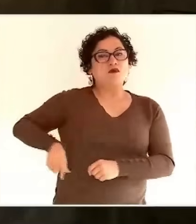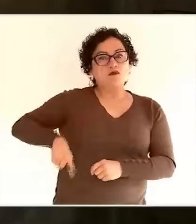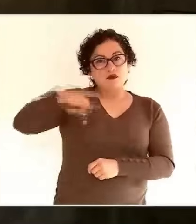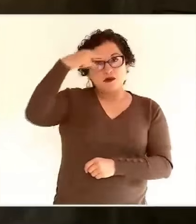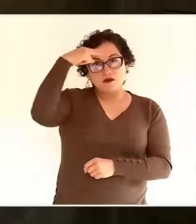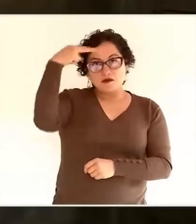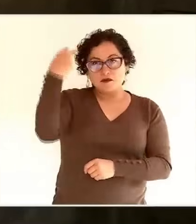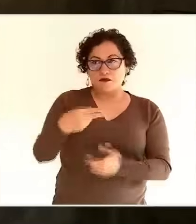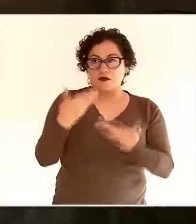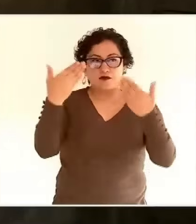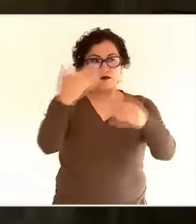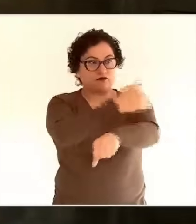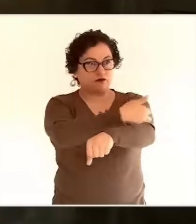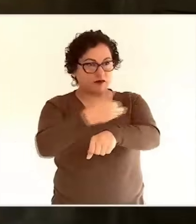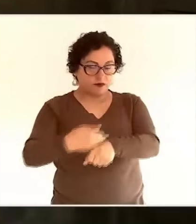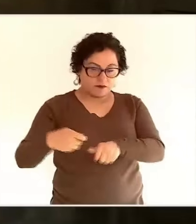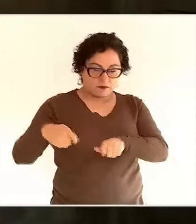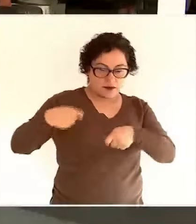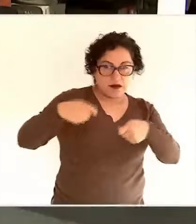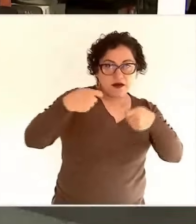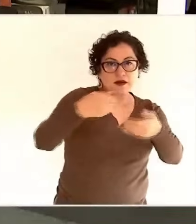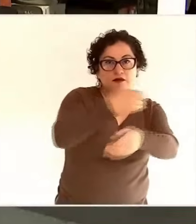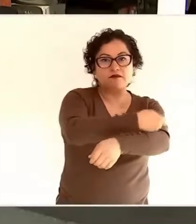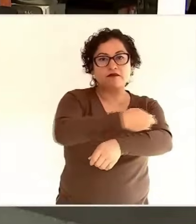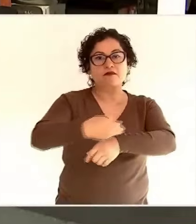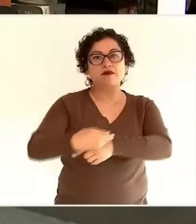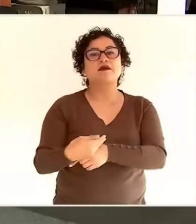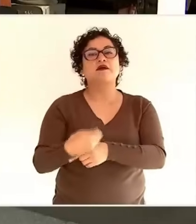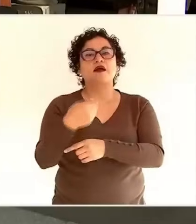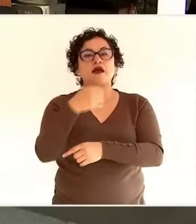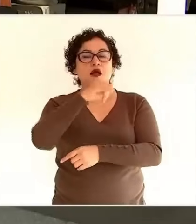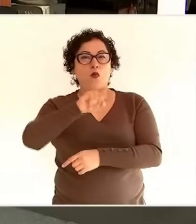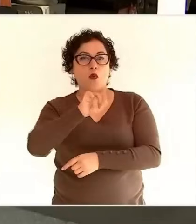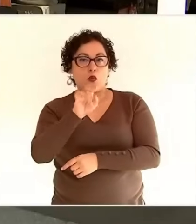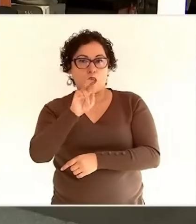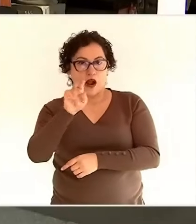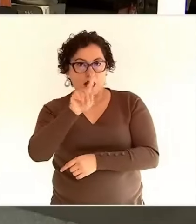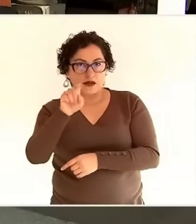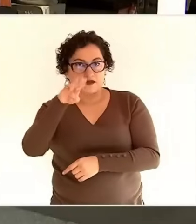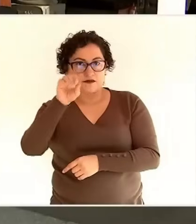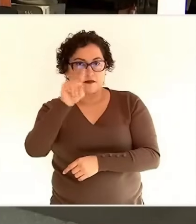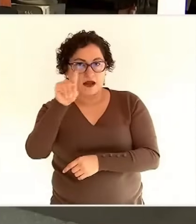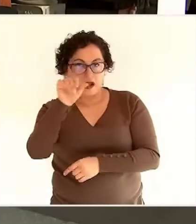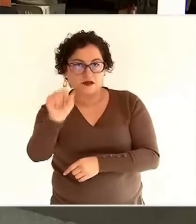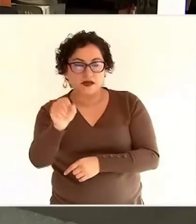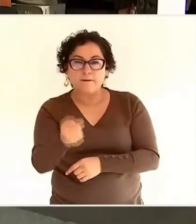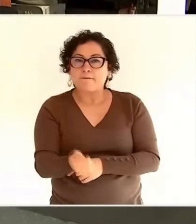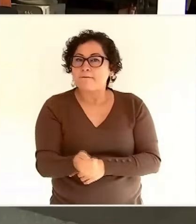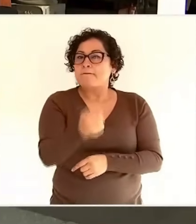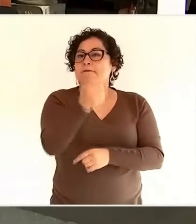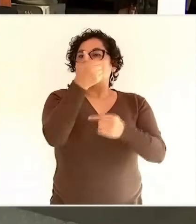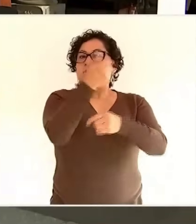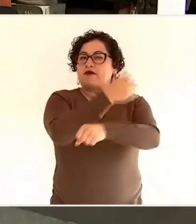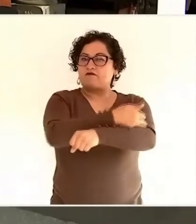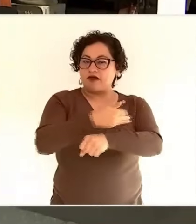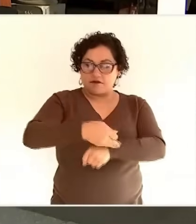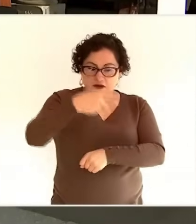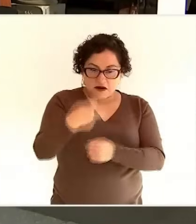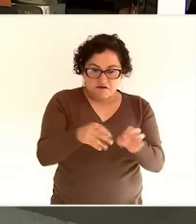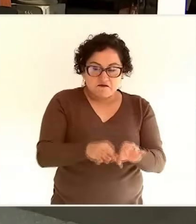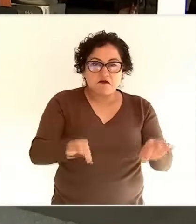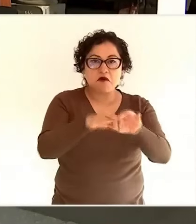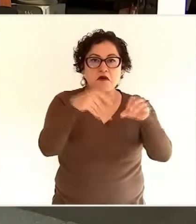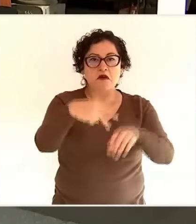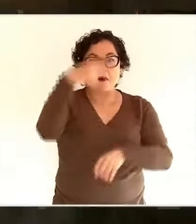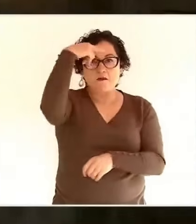de la familia Juárez Maza, primera gran maestra de la Logia Valle de México, colaboradores del Panteón de